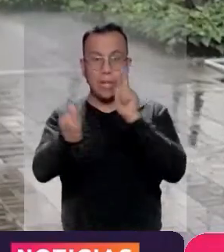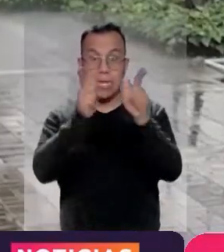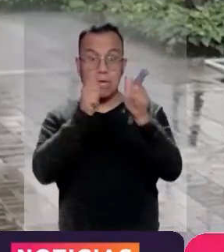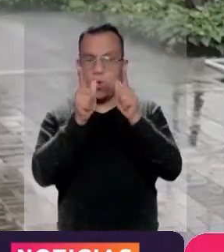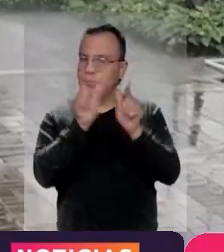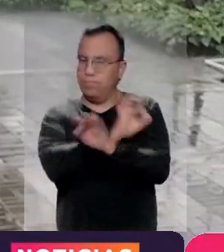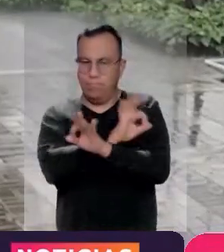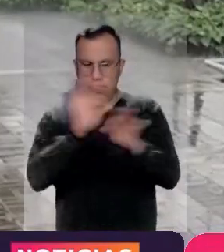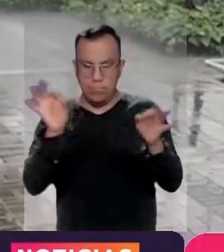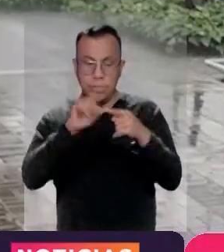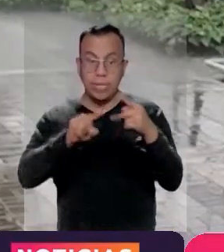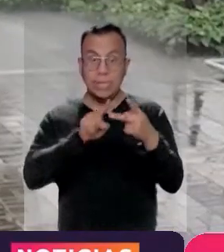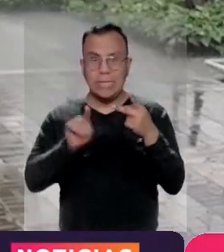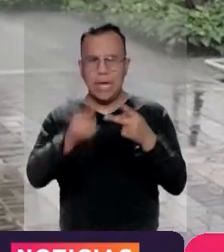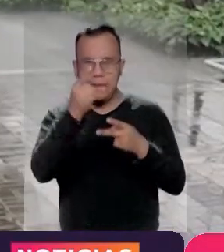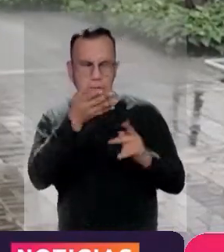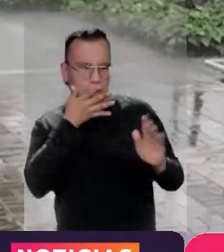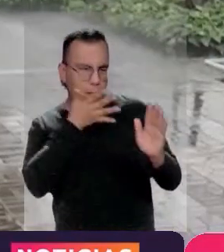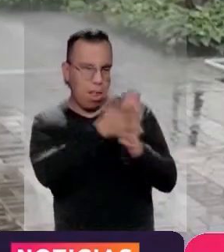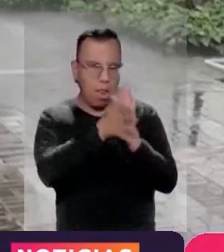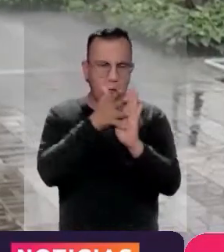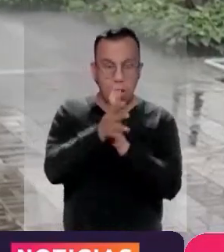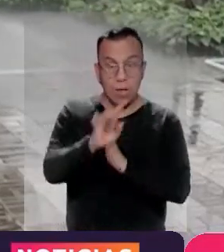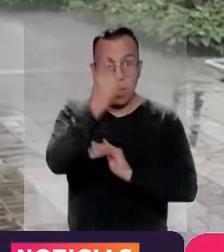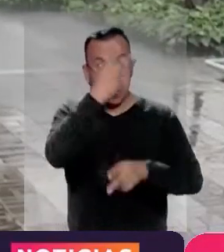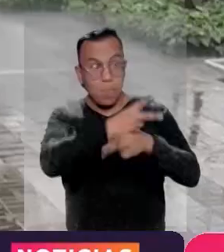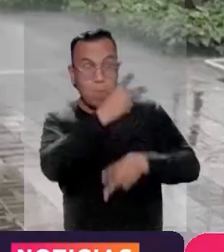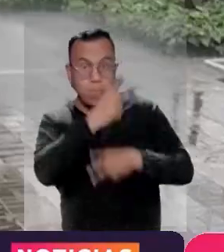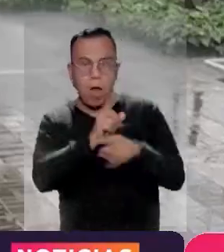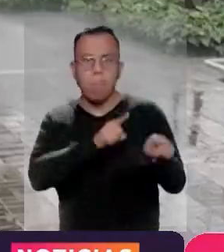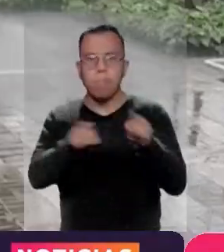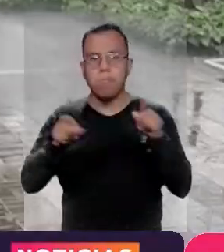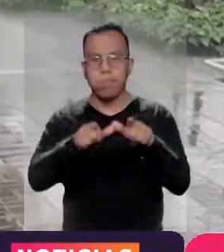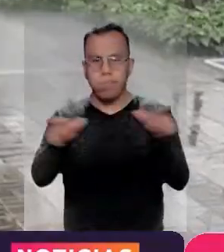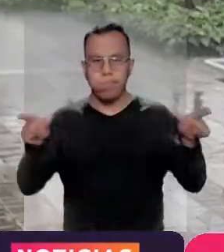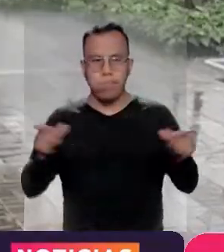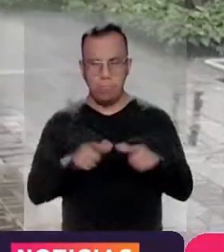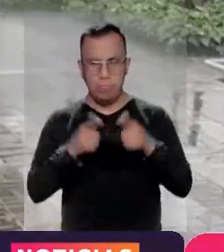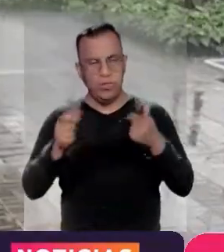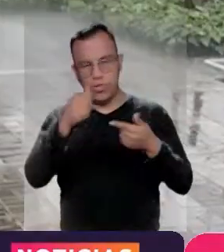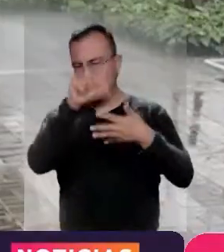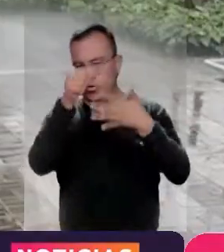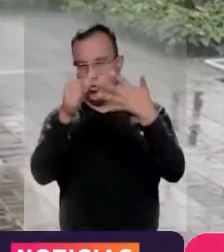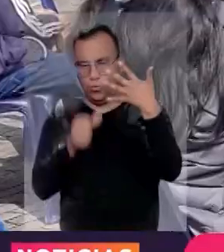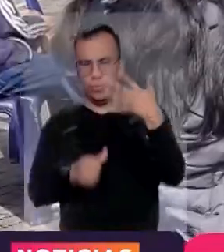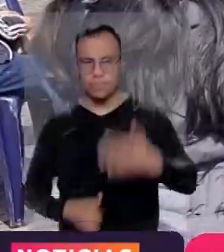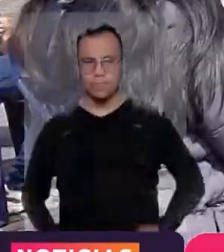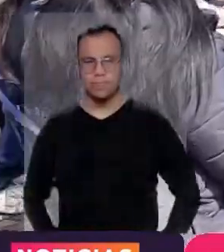embriagantes y denunciar actos delictivos que sucedan en esta zona, entre otros.